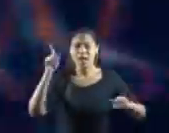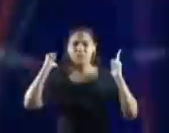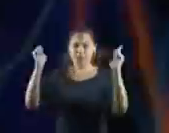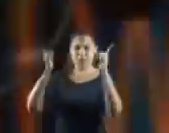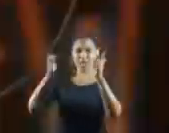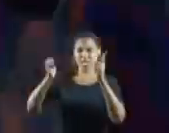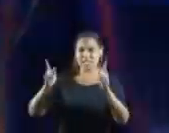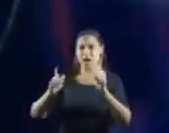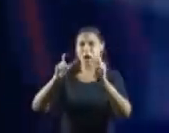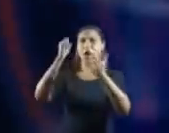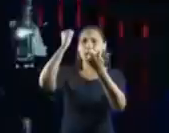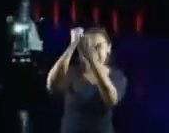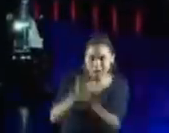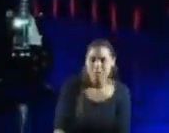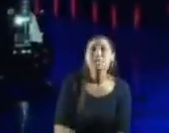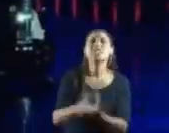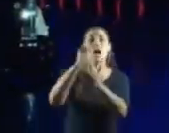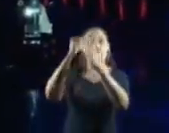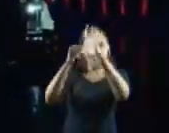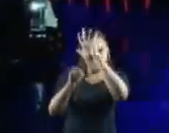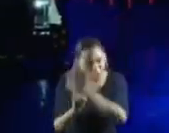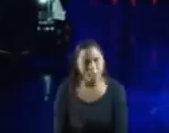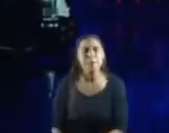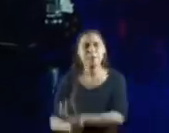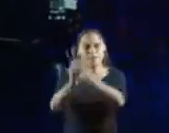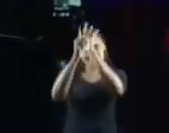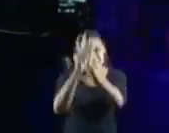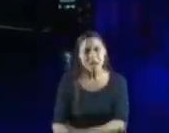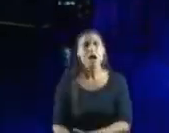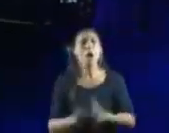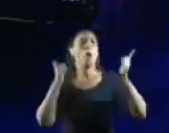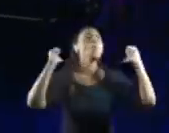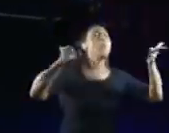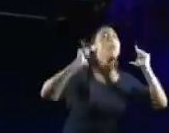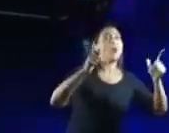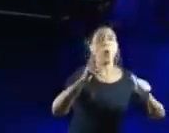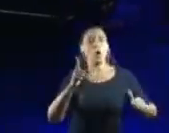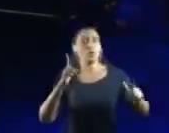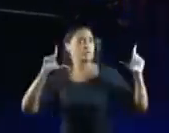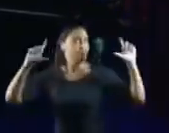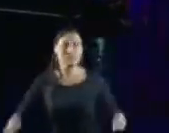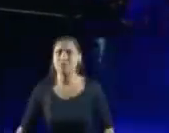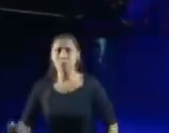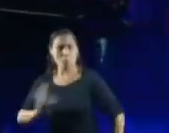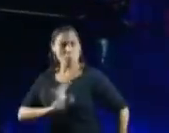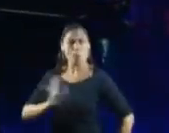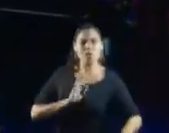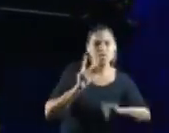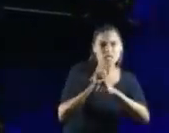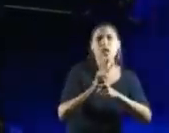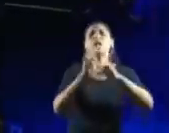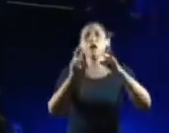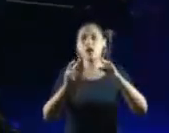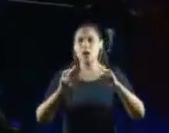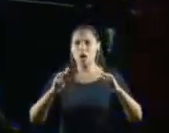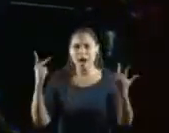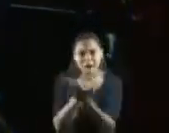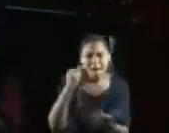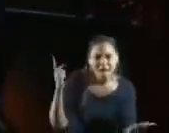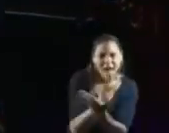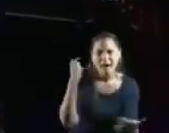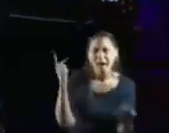diversión. Represión, represión. Mucha policía, poca diversión. Un error,